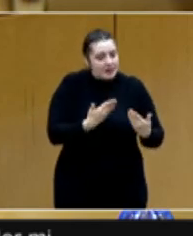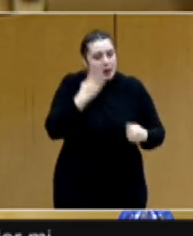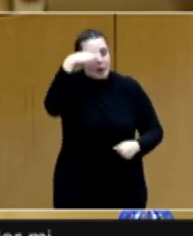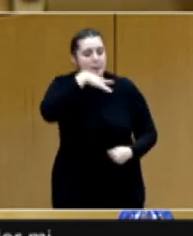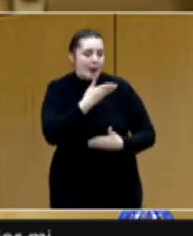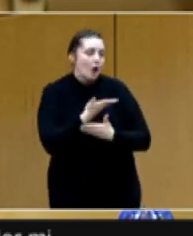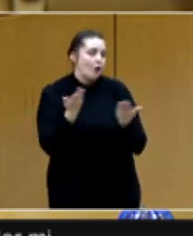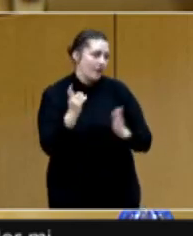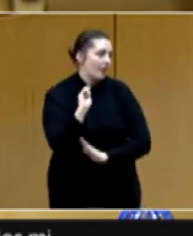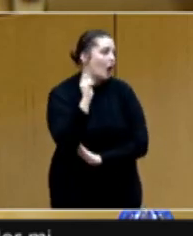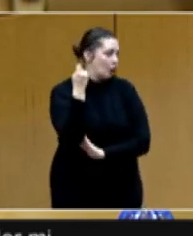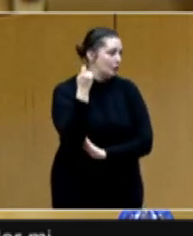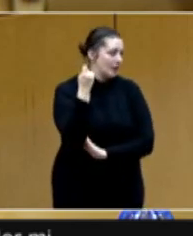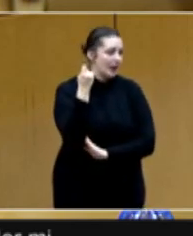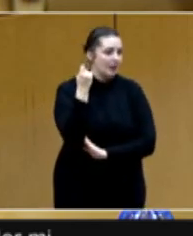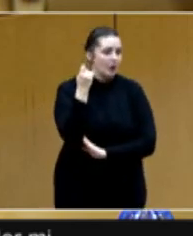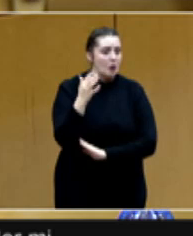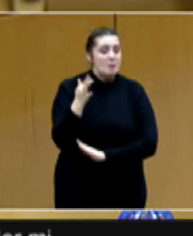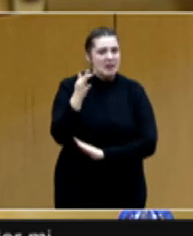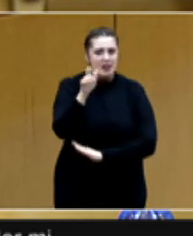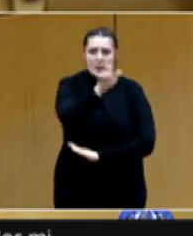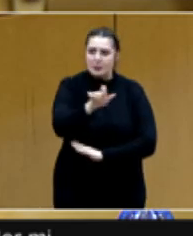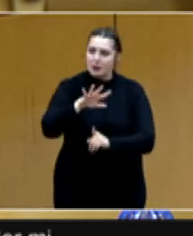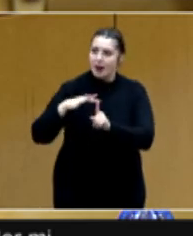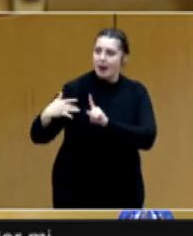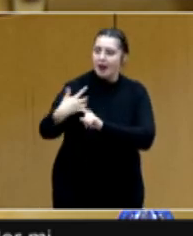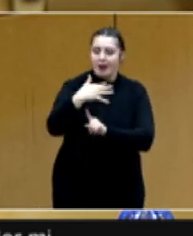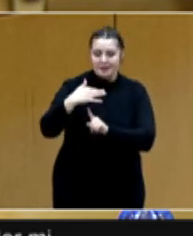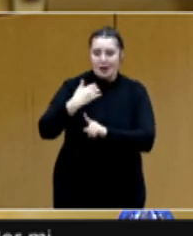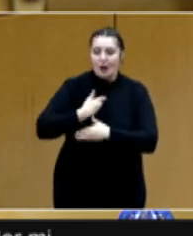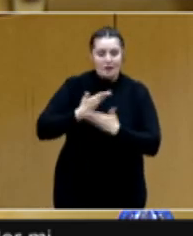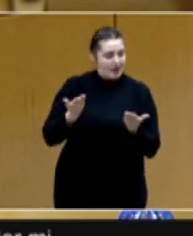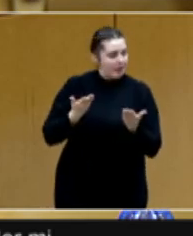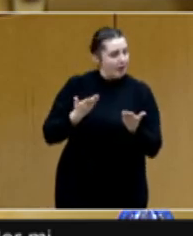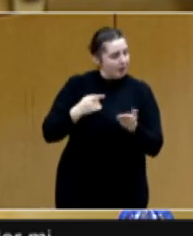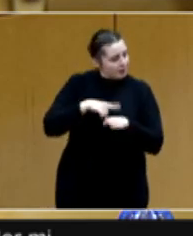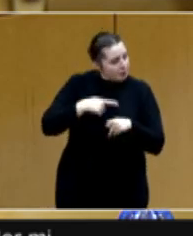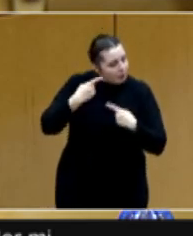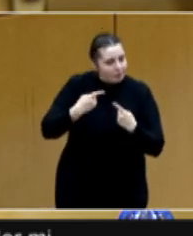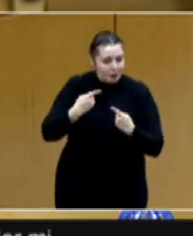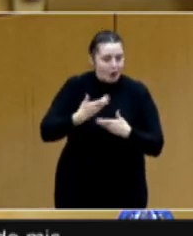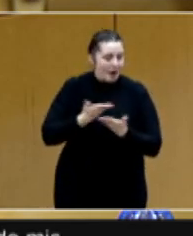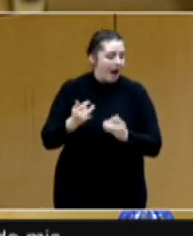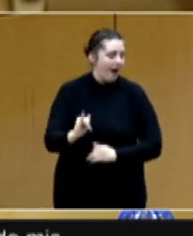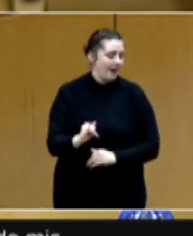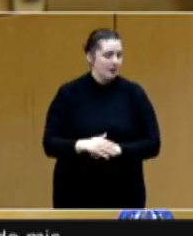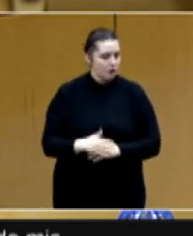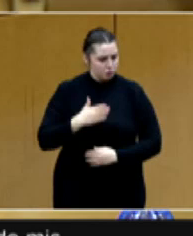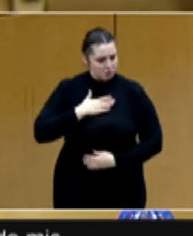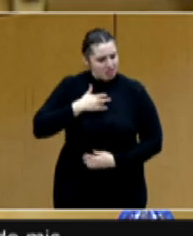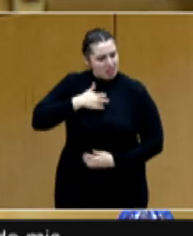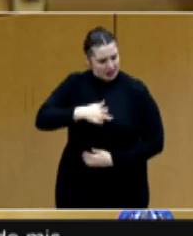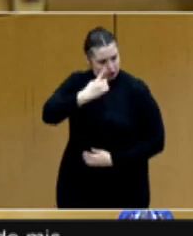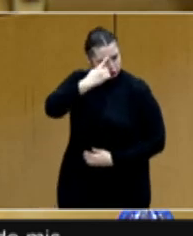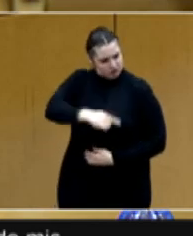padres y de la gente que me rodea conozco mis derechos